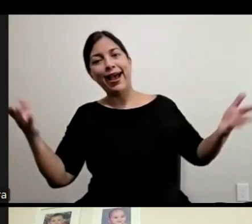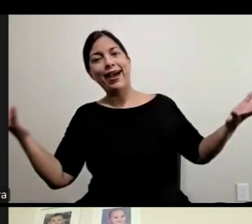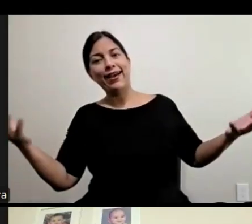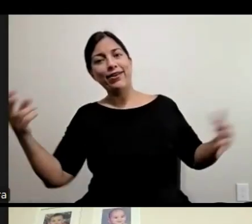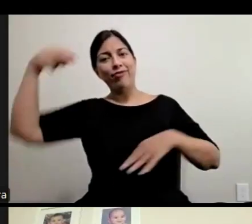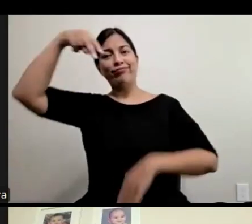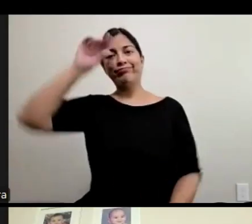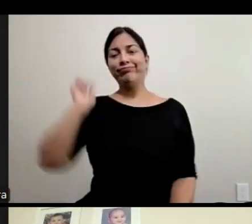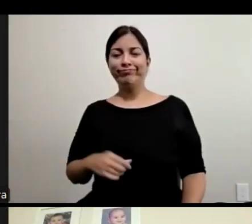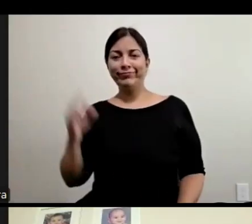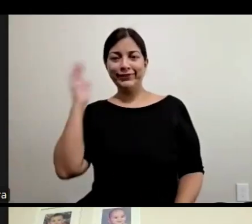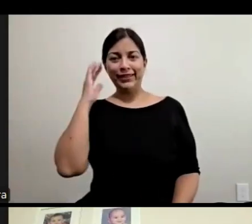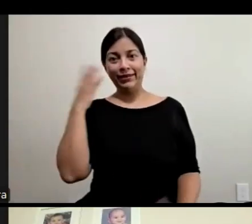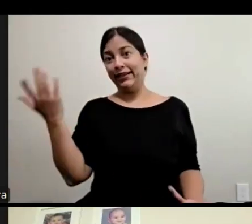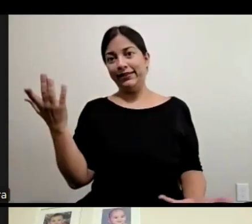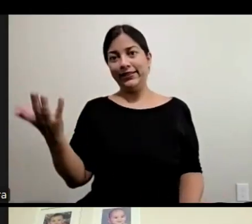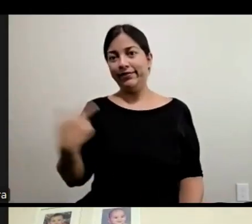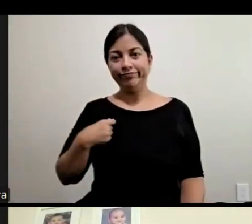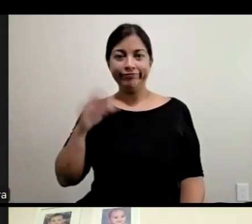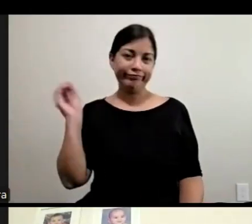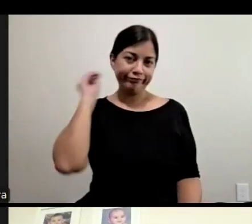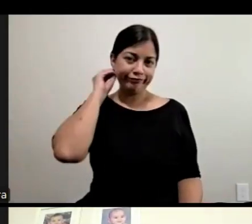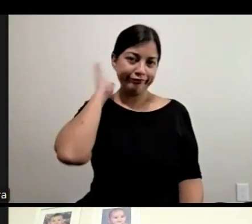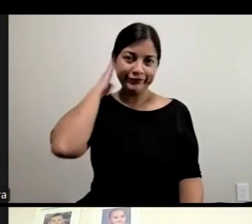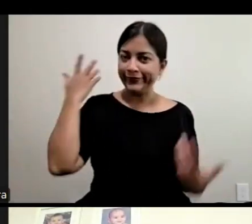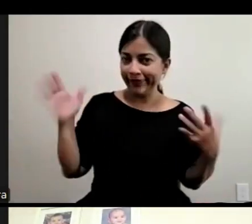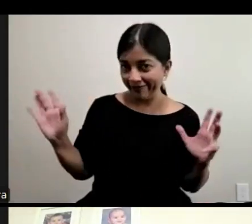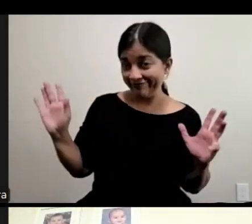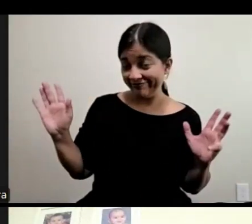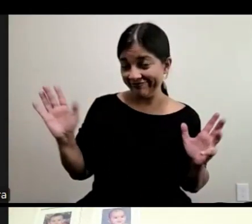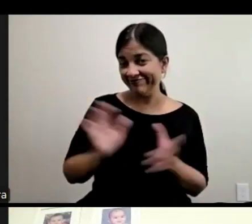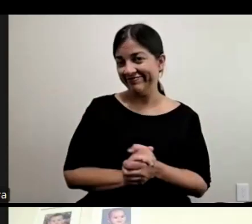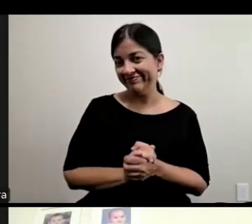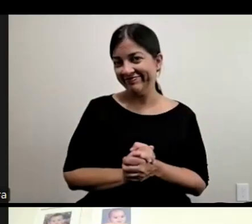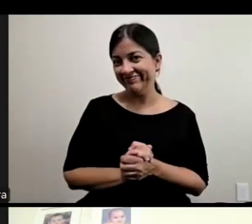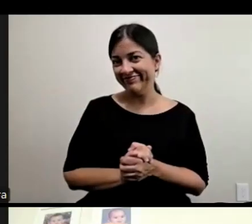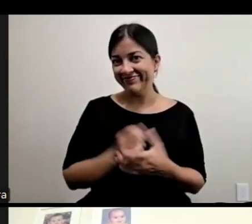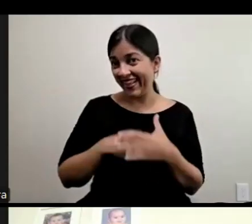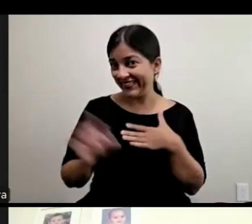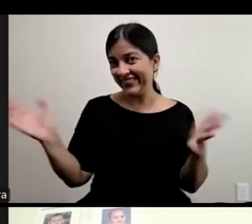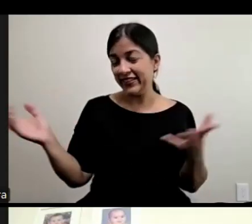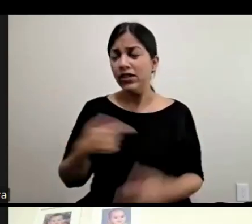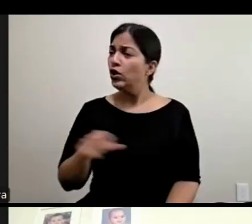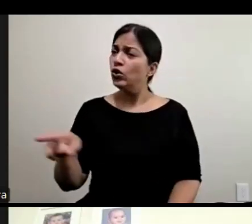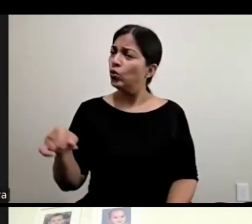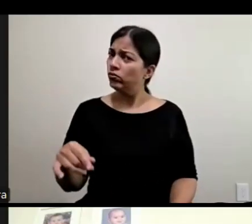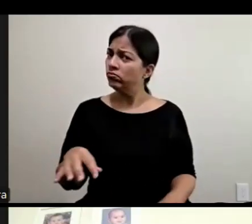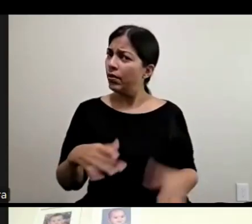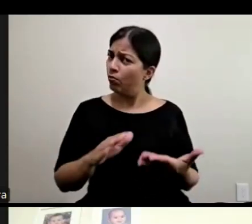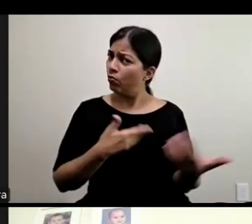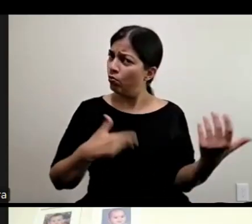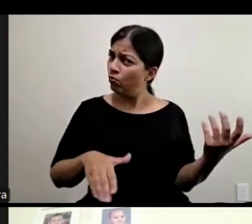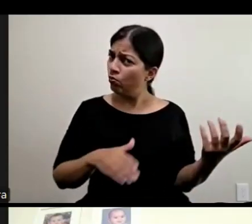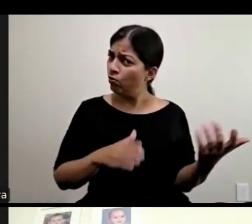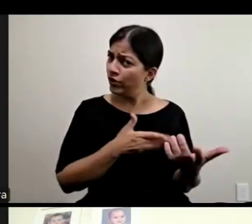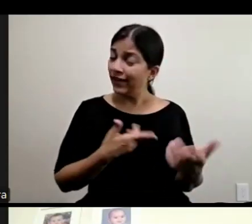con uno, no hay forma. Exacto. El chip. Así. ¿Y Pero no, tocaste algún instrumento? Sí,